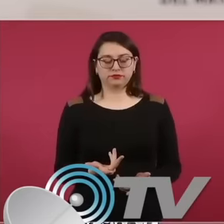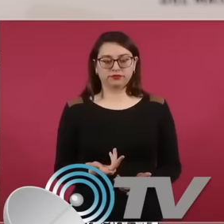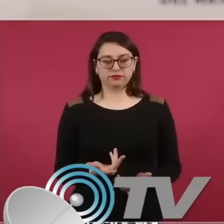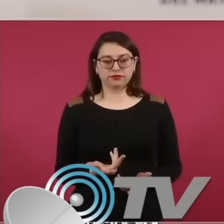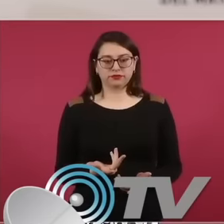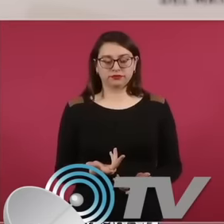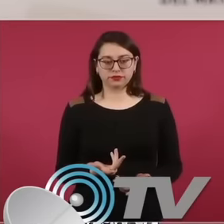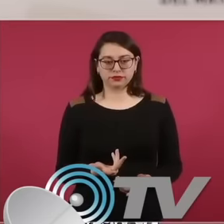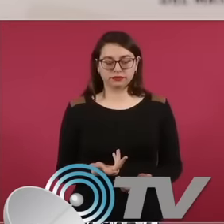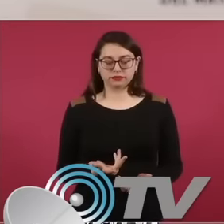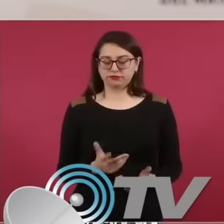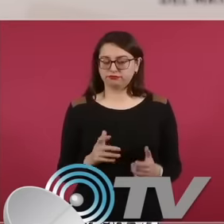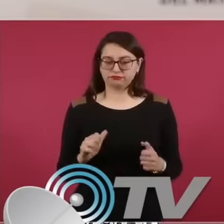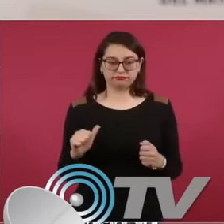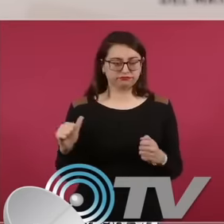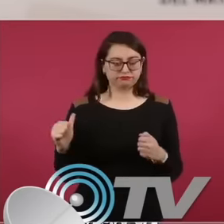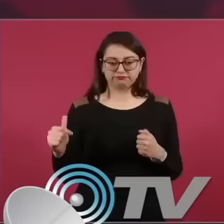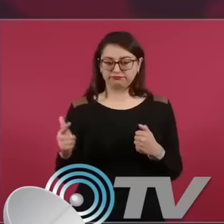Es algo